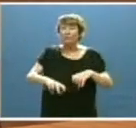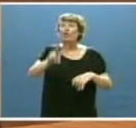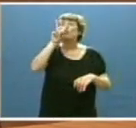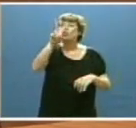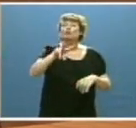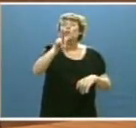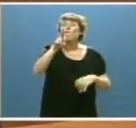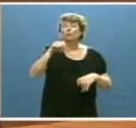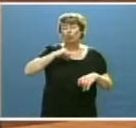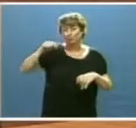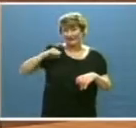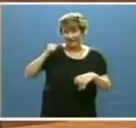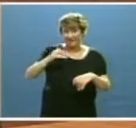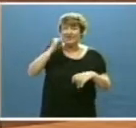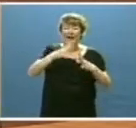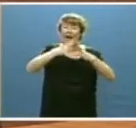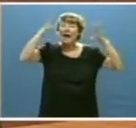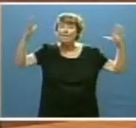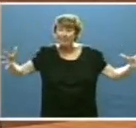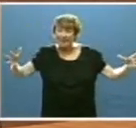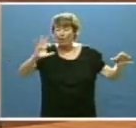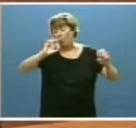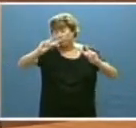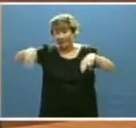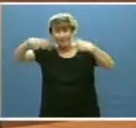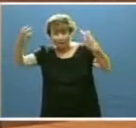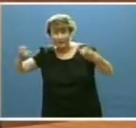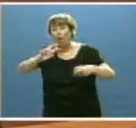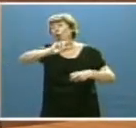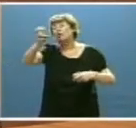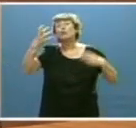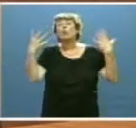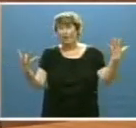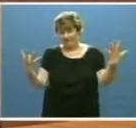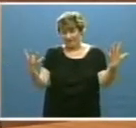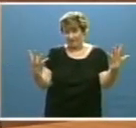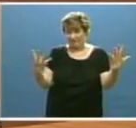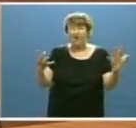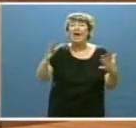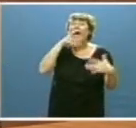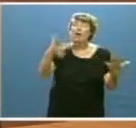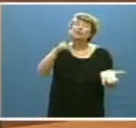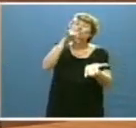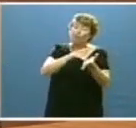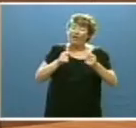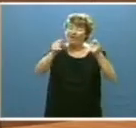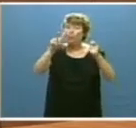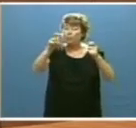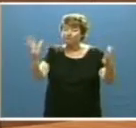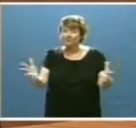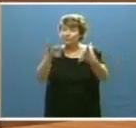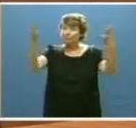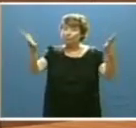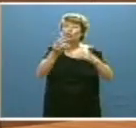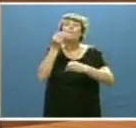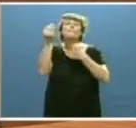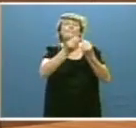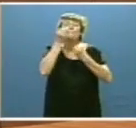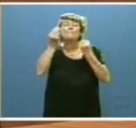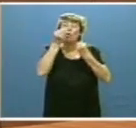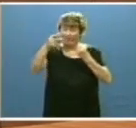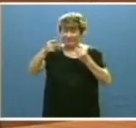nuevos hospitales y ampliar o remodelar otros nueve toca ahora dar un nuevo impulso a la mejora de